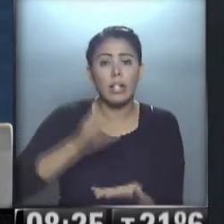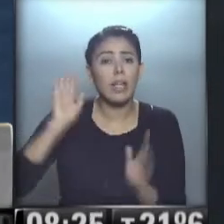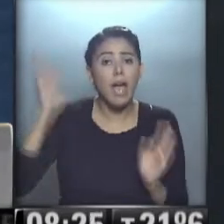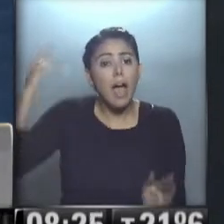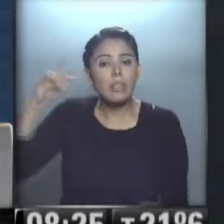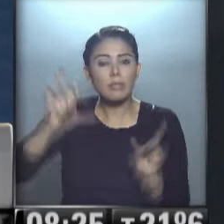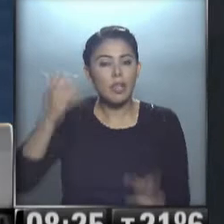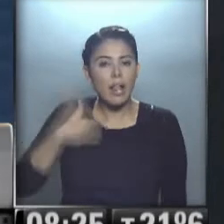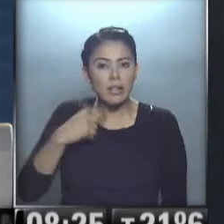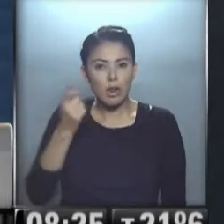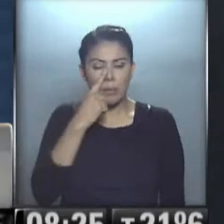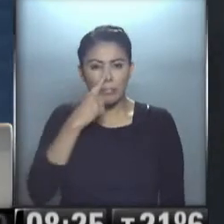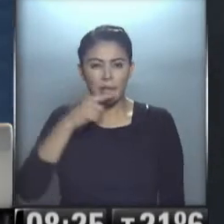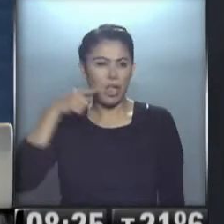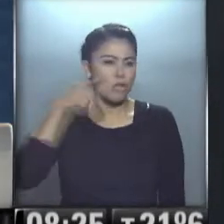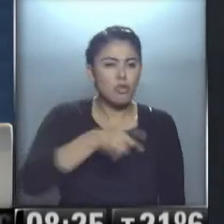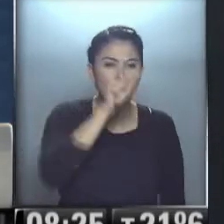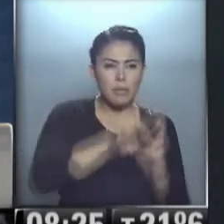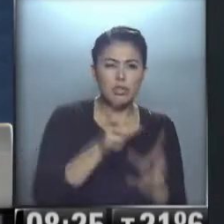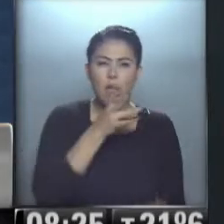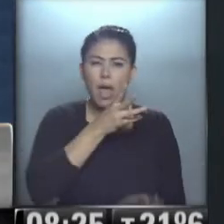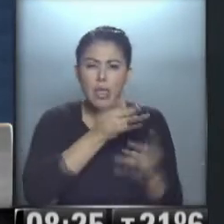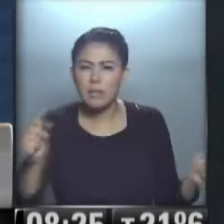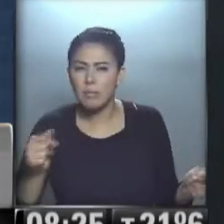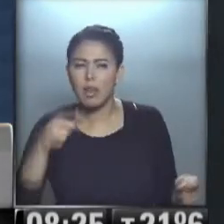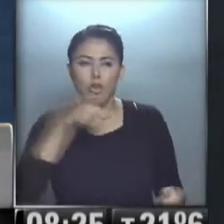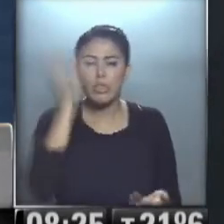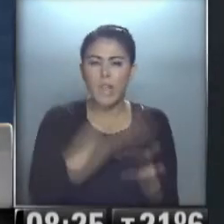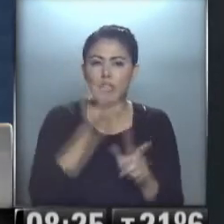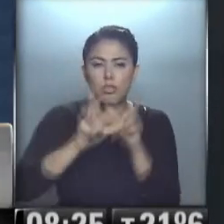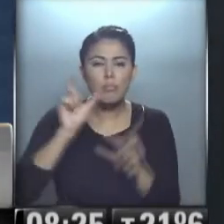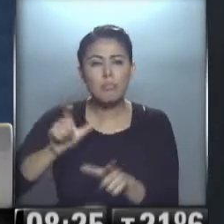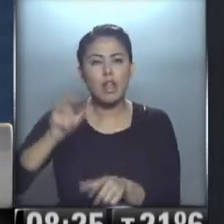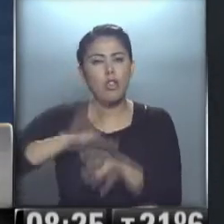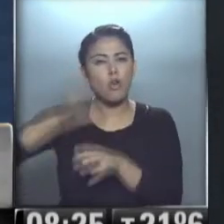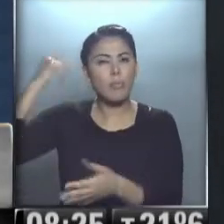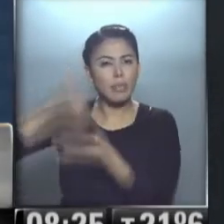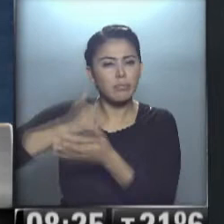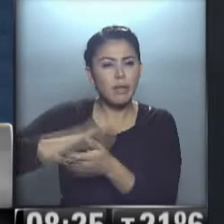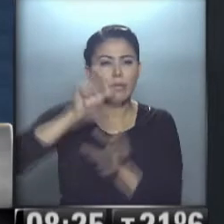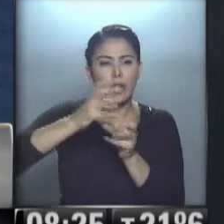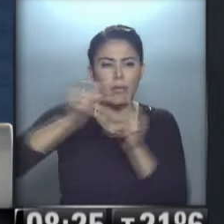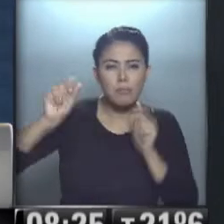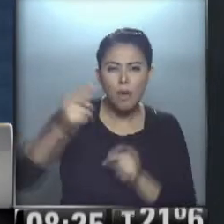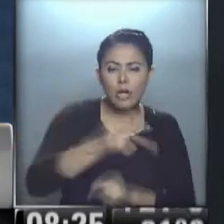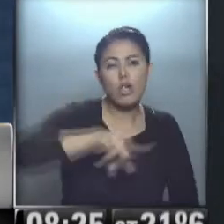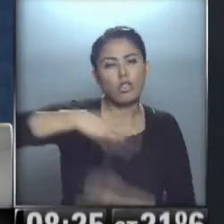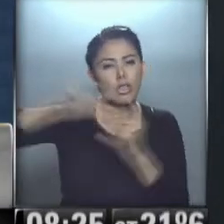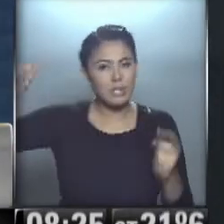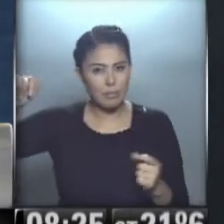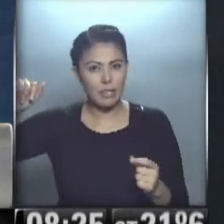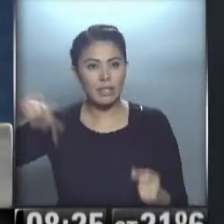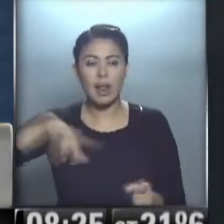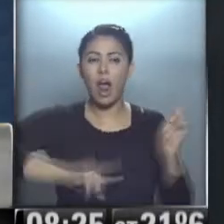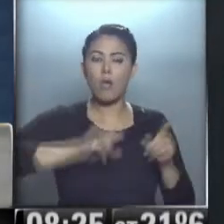argentinos, que fue genocida, que atentó severamente los derechos humanos, que generó muertos y desaparecidos. Nosotros tenemos que